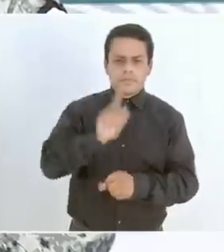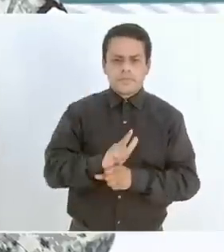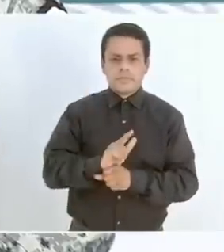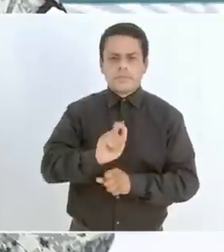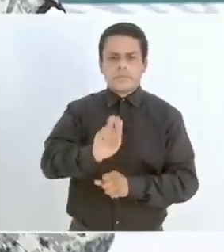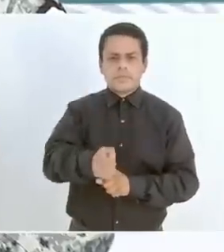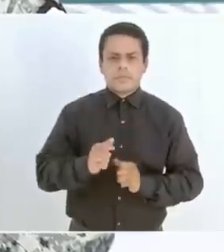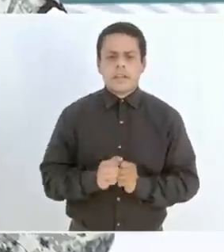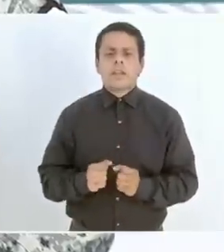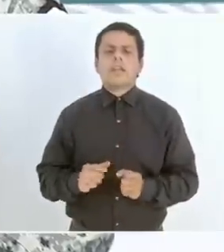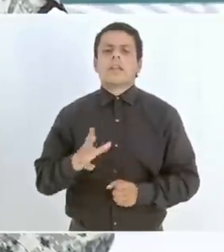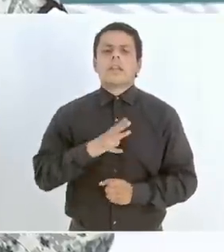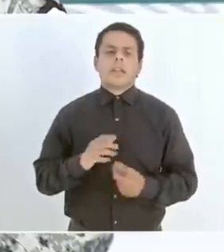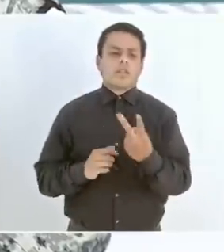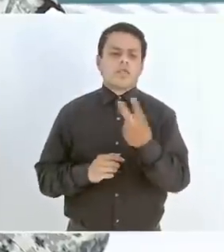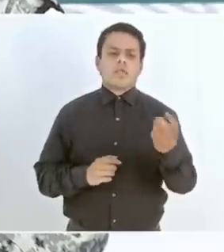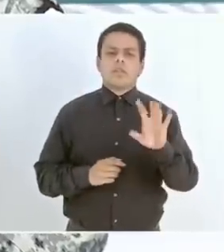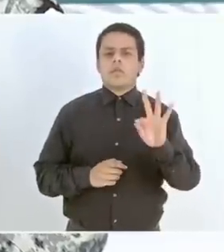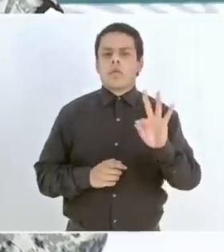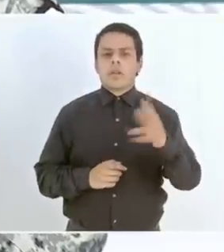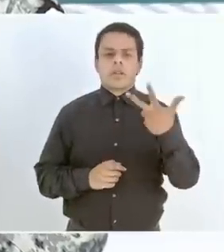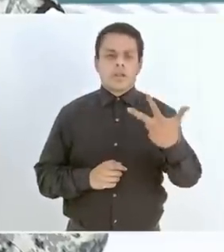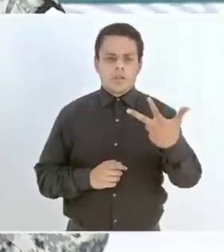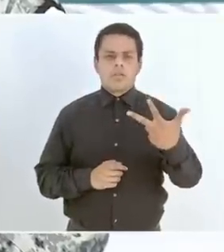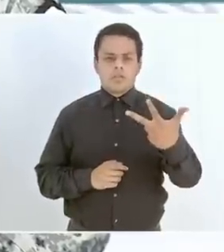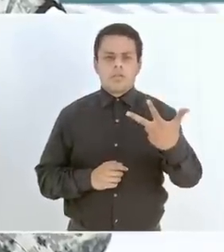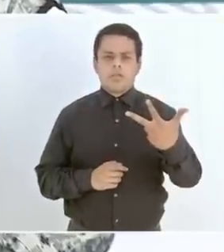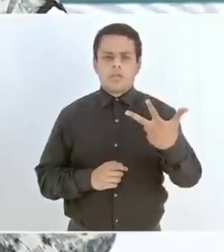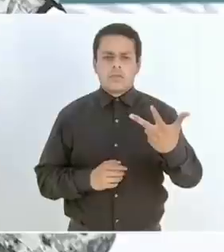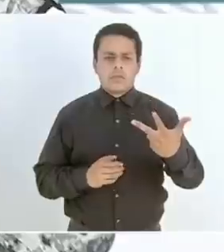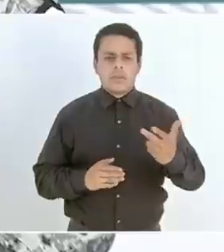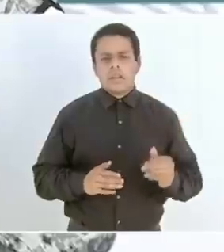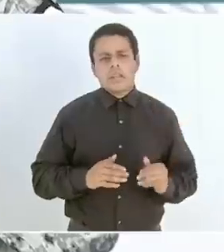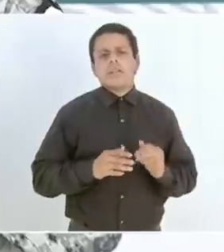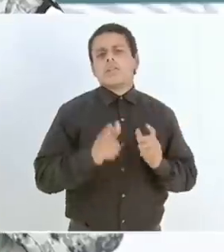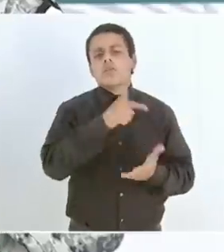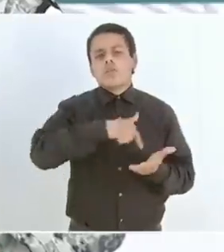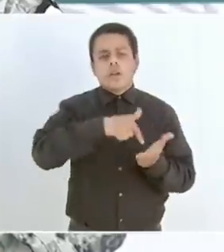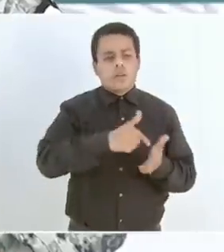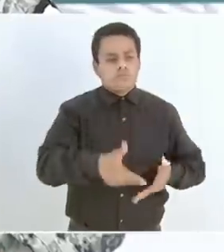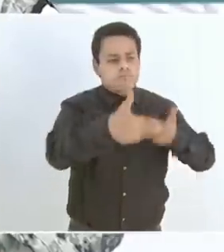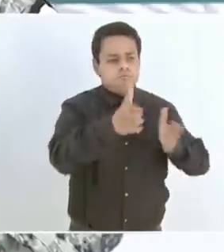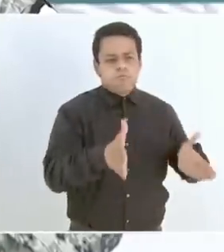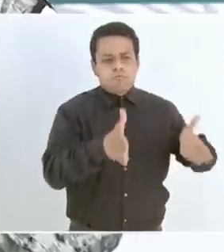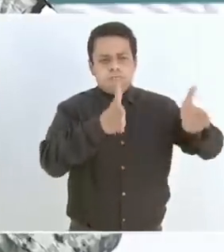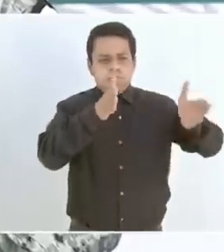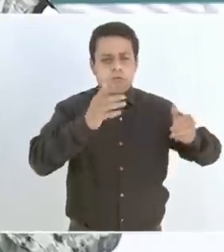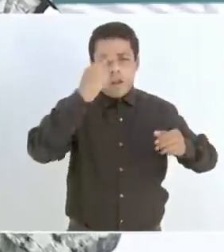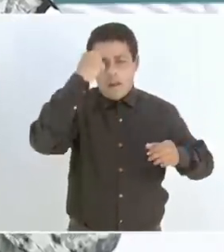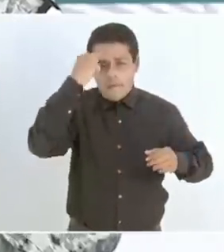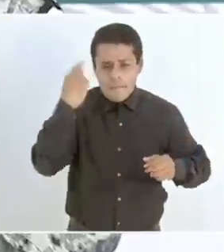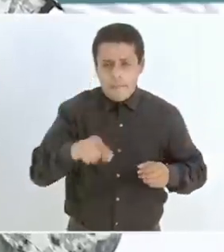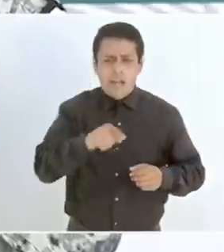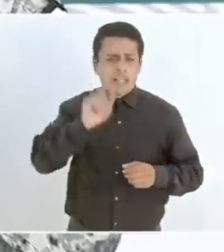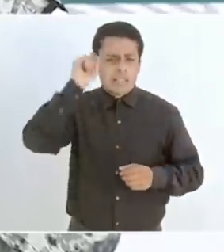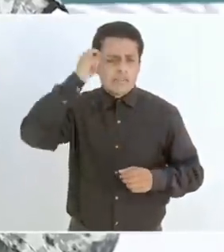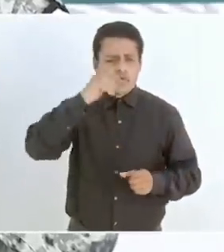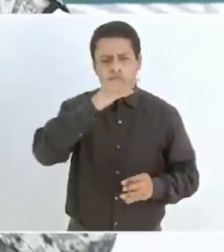es contar con 248 instalaciones con todos los servicios para su adecuada operación.